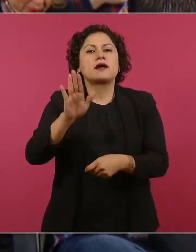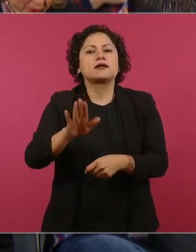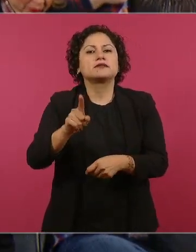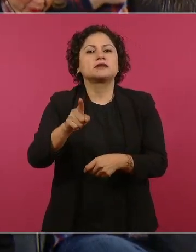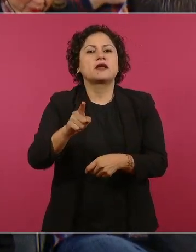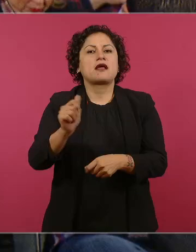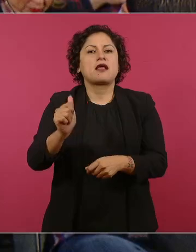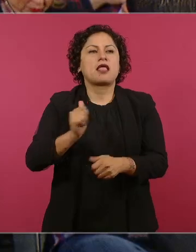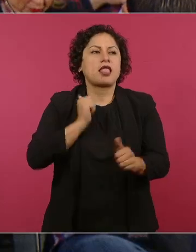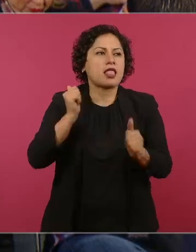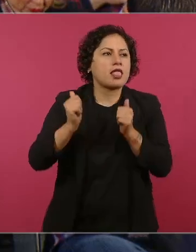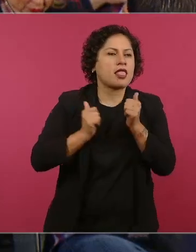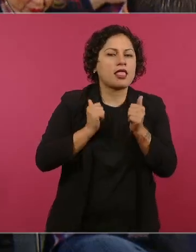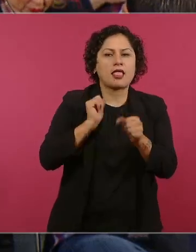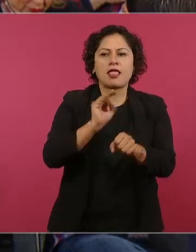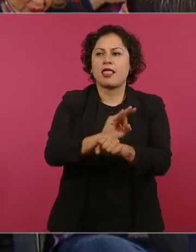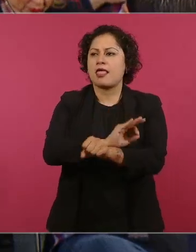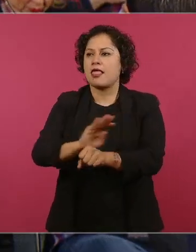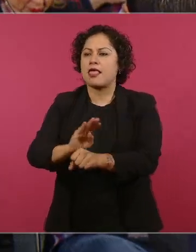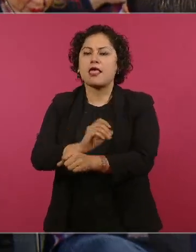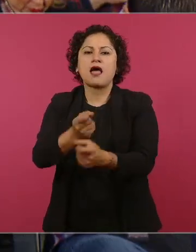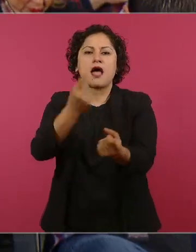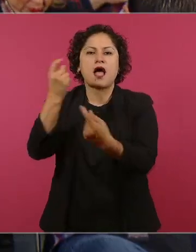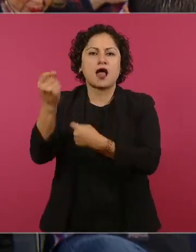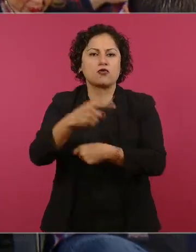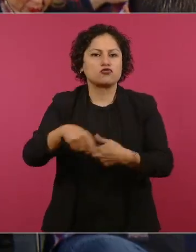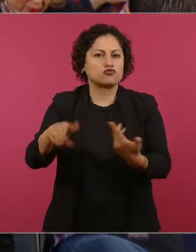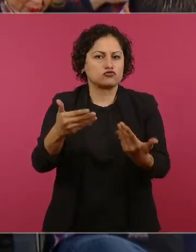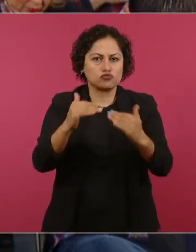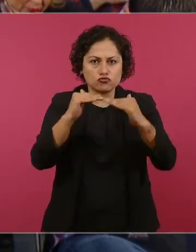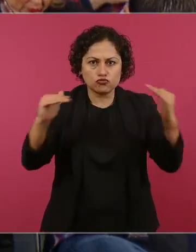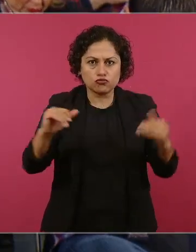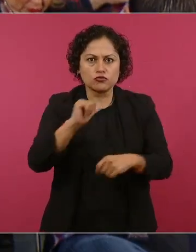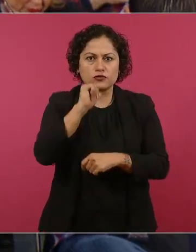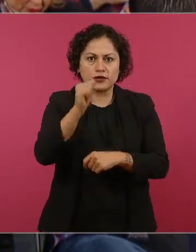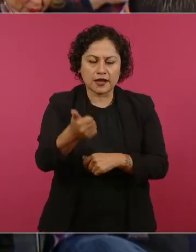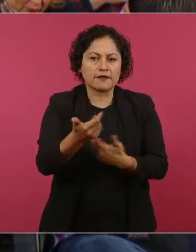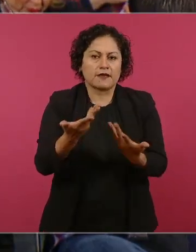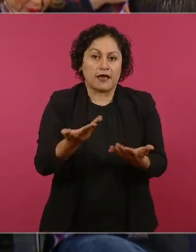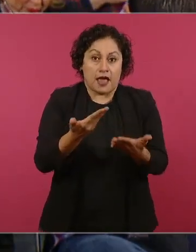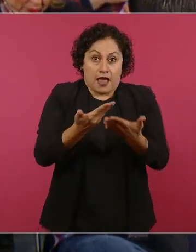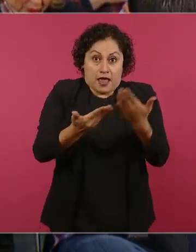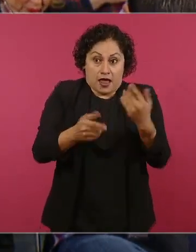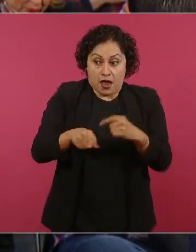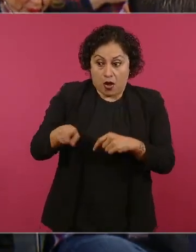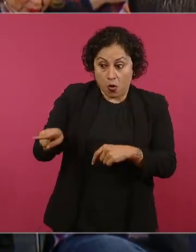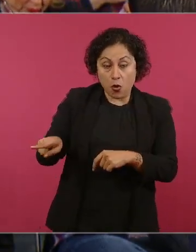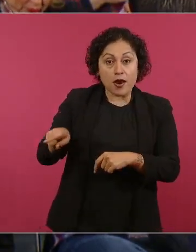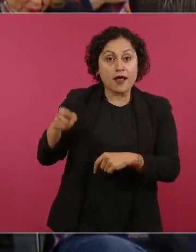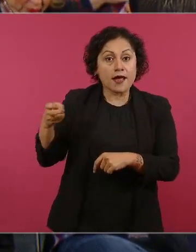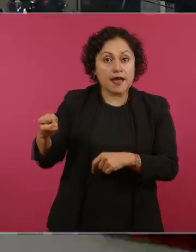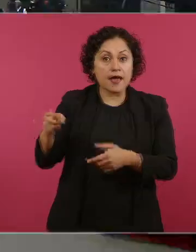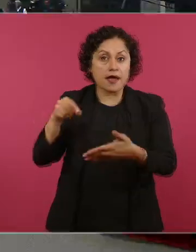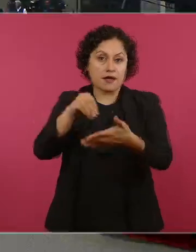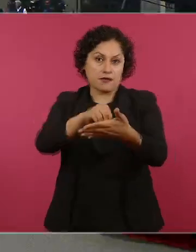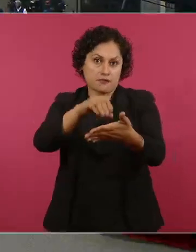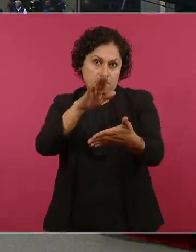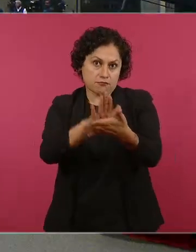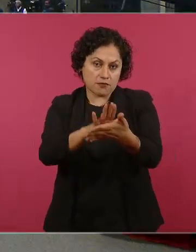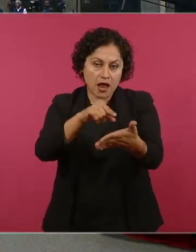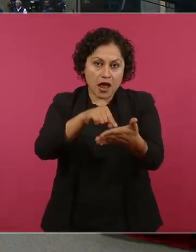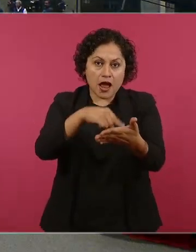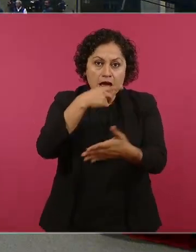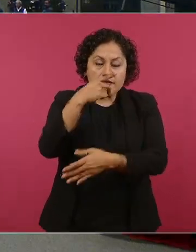y todo esto pues con el respaldo ya directo del Departamento de Estado, porque ahora habla que la Suprema Corte